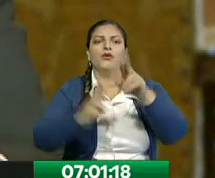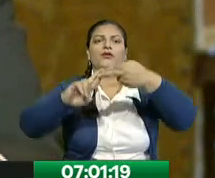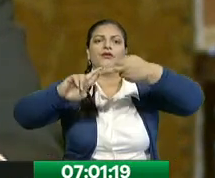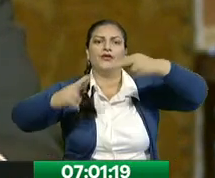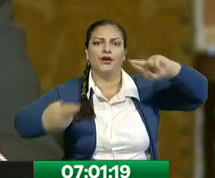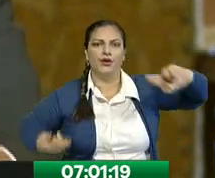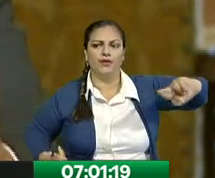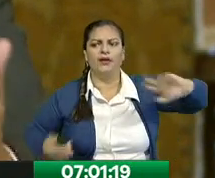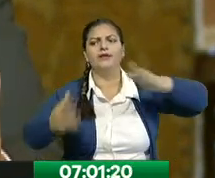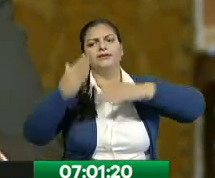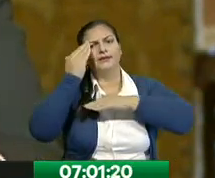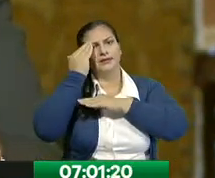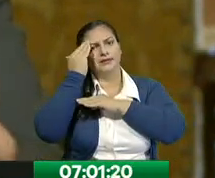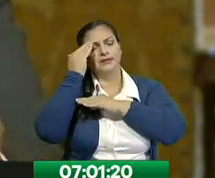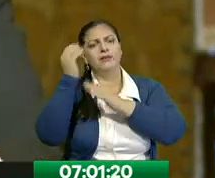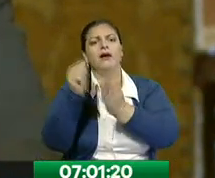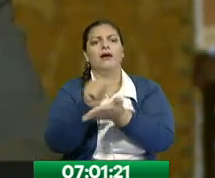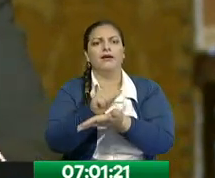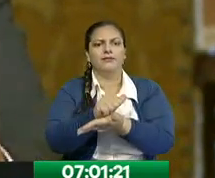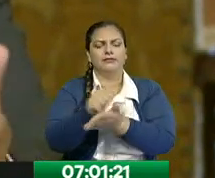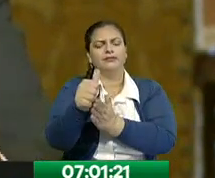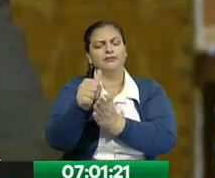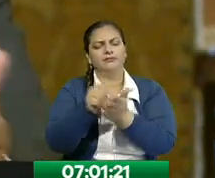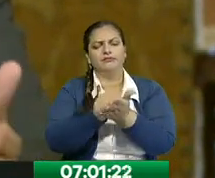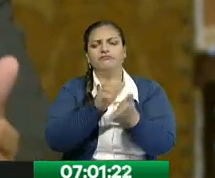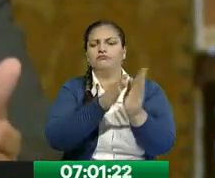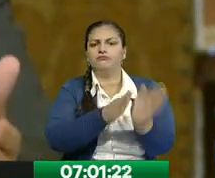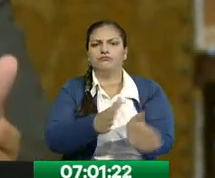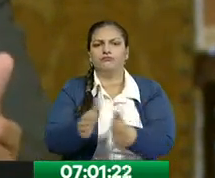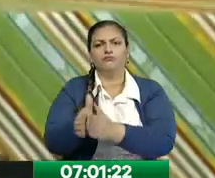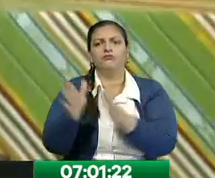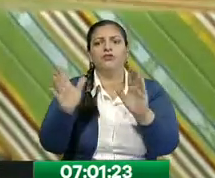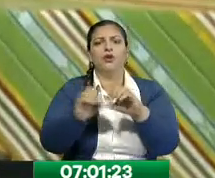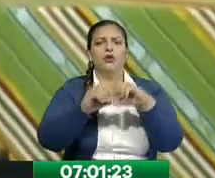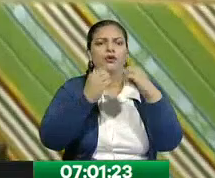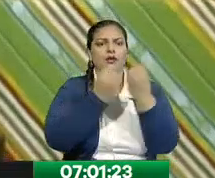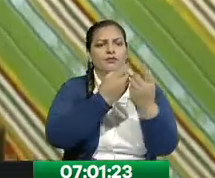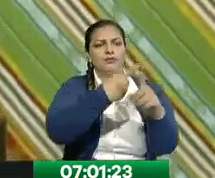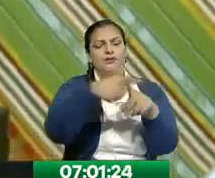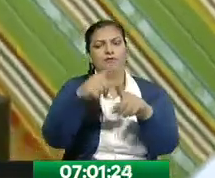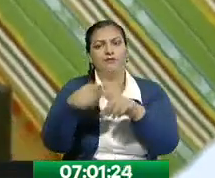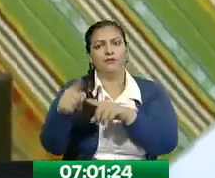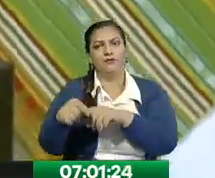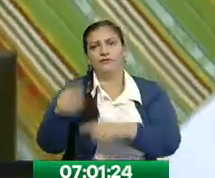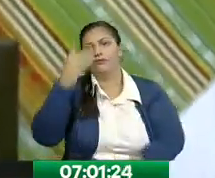agenda que no duplica las agendas de otros organismos de integración. Informo Javier Gallo. Muchas gracias.